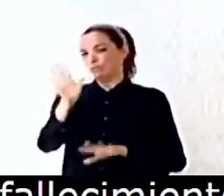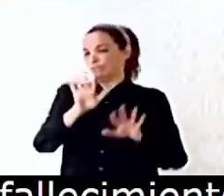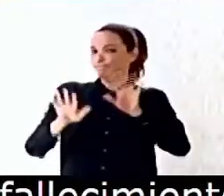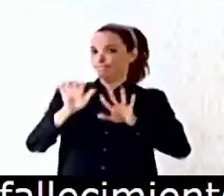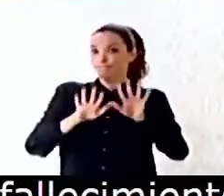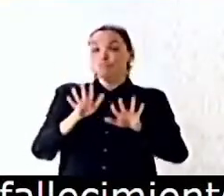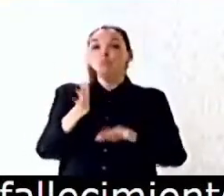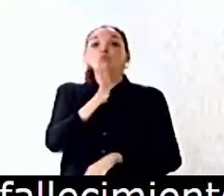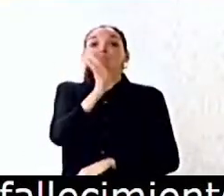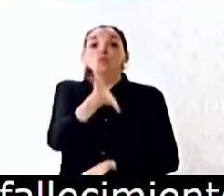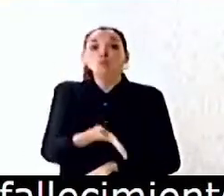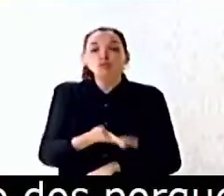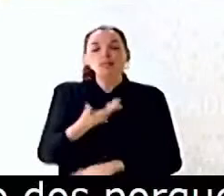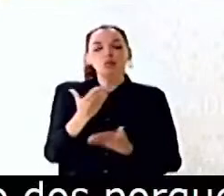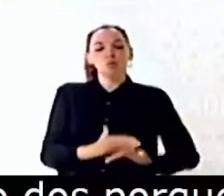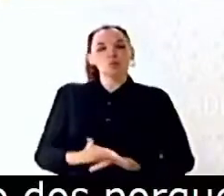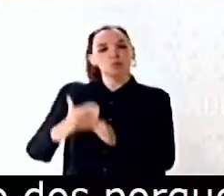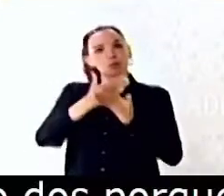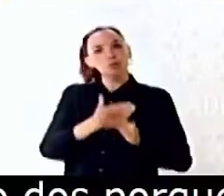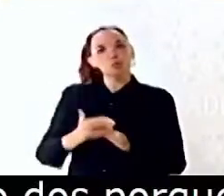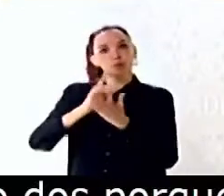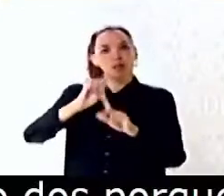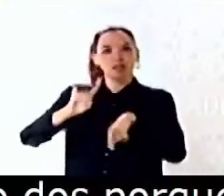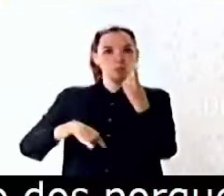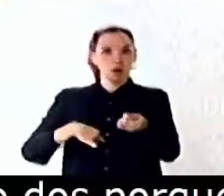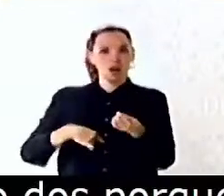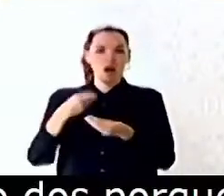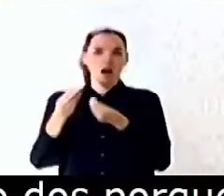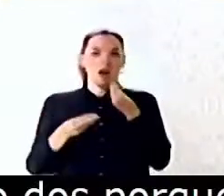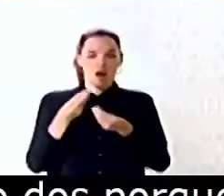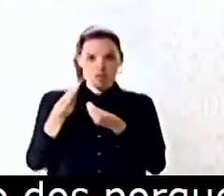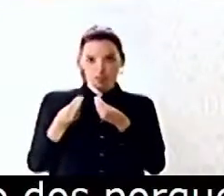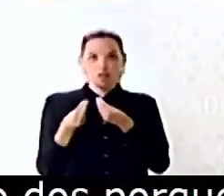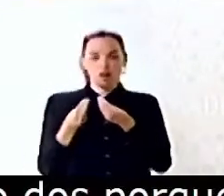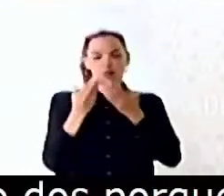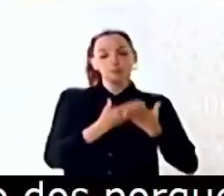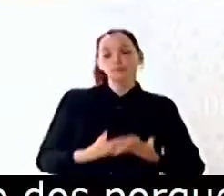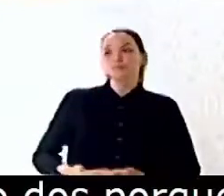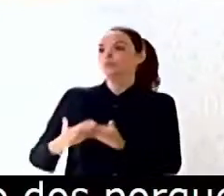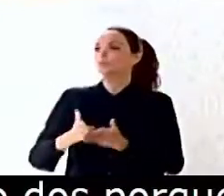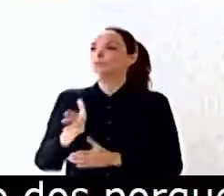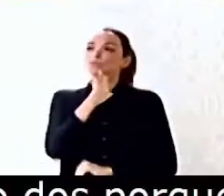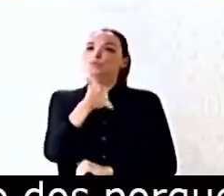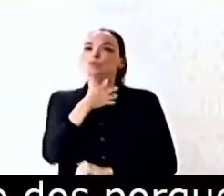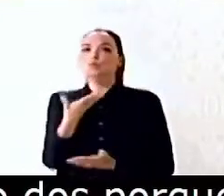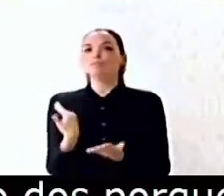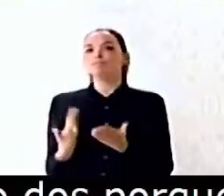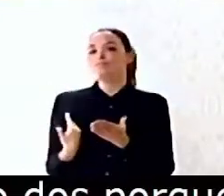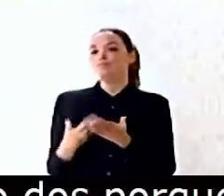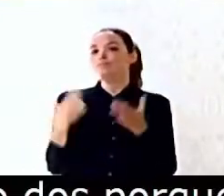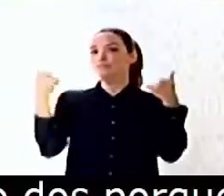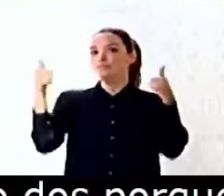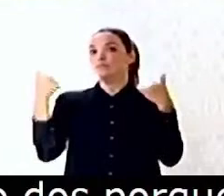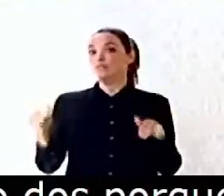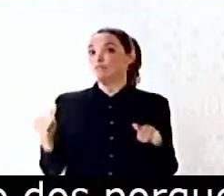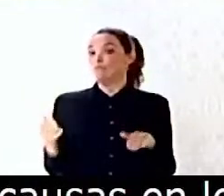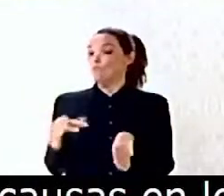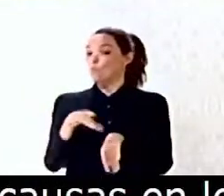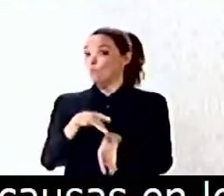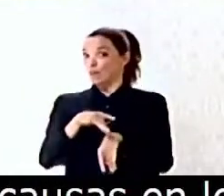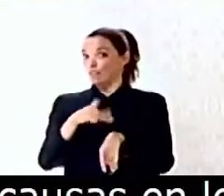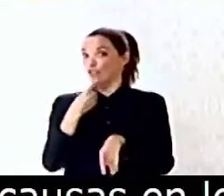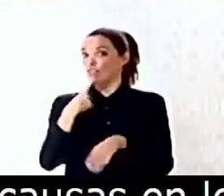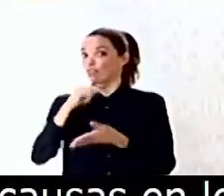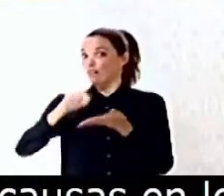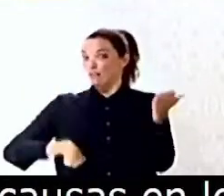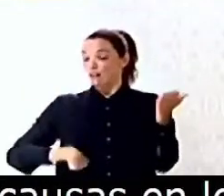vamos haciendo estudios a posteriori de las causas que aparecen en los certificados de defunción y